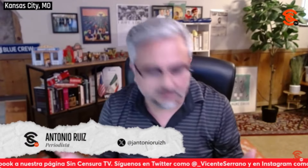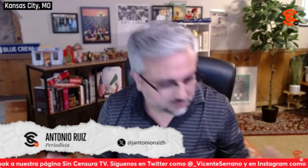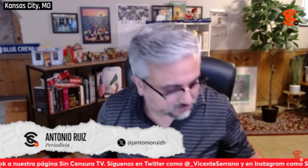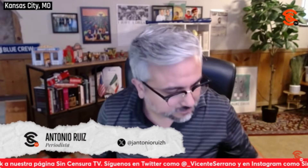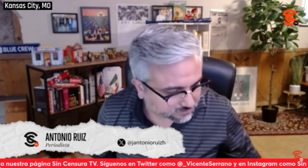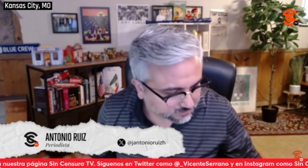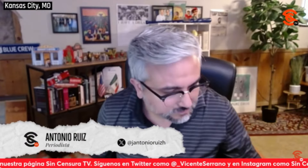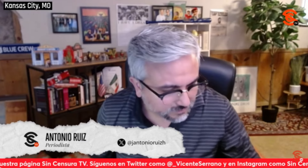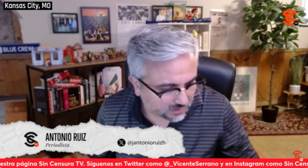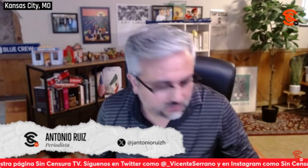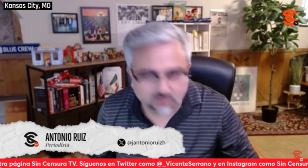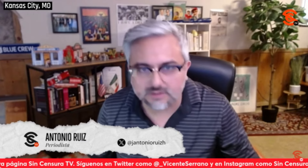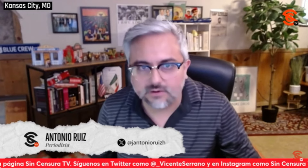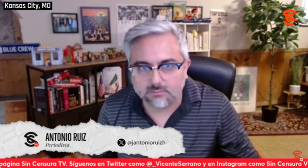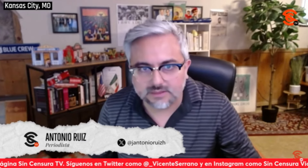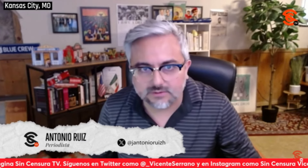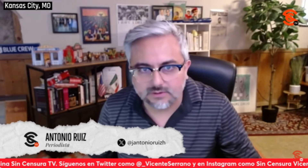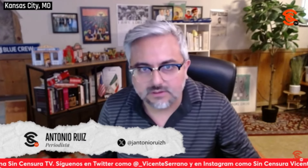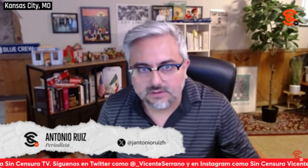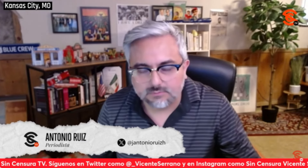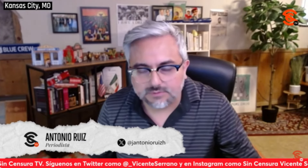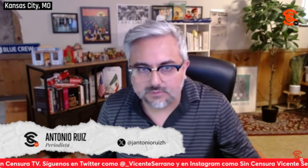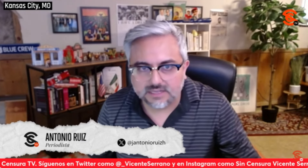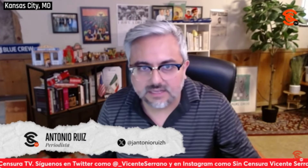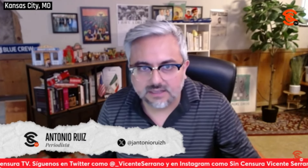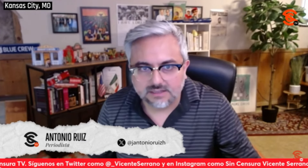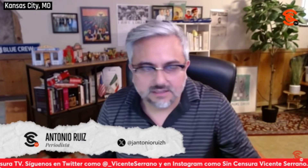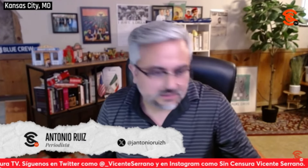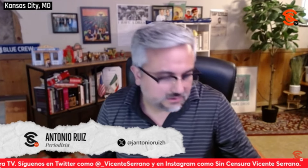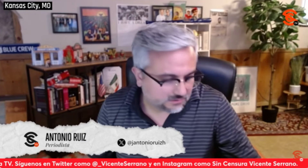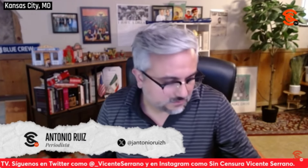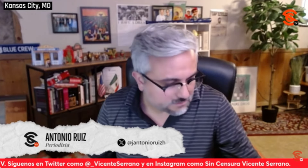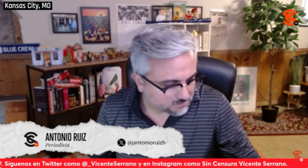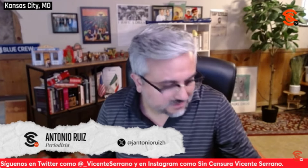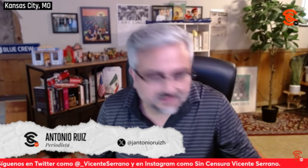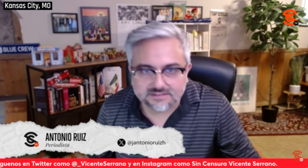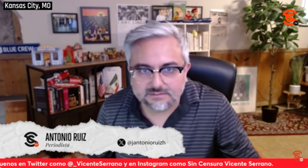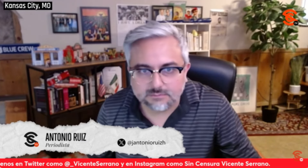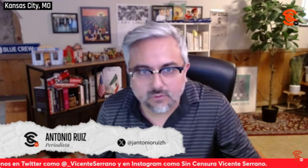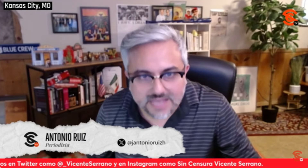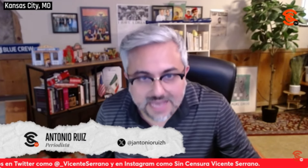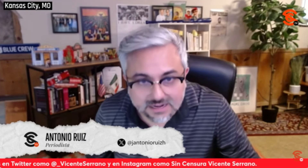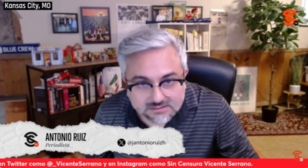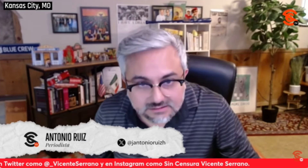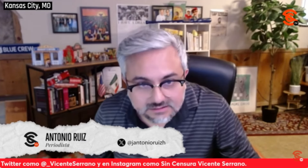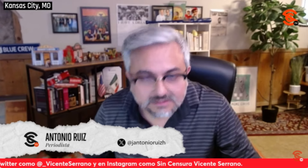19. Esto le digo en medio pues de una